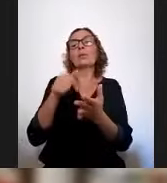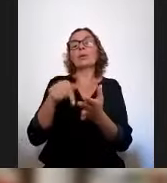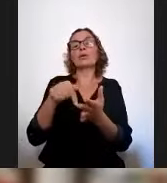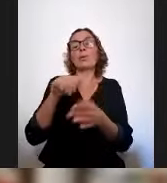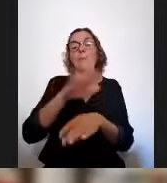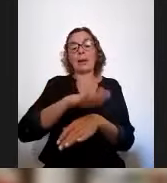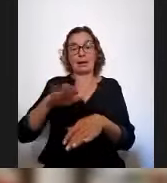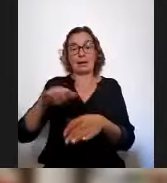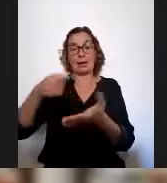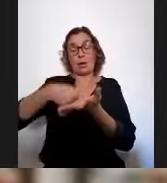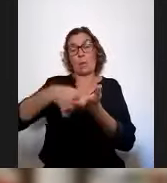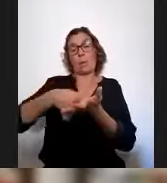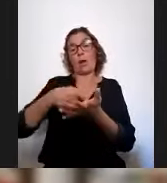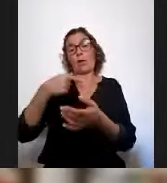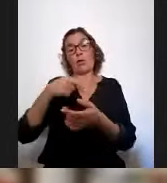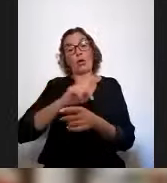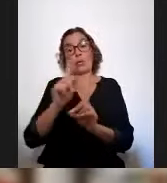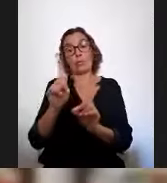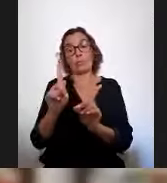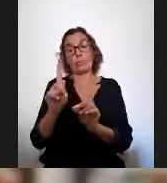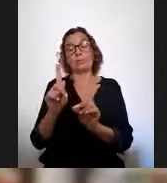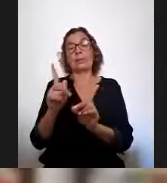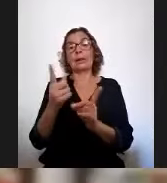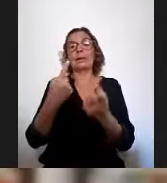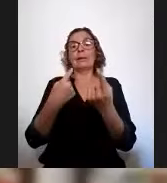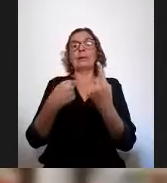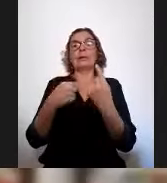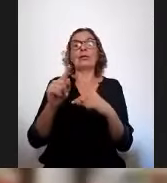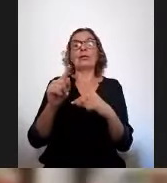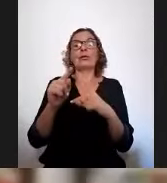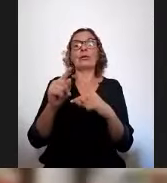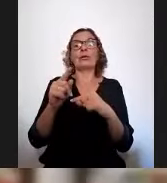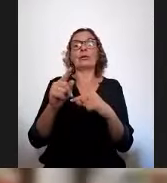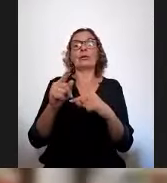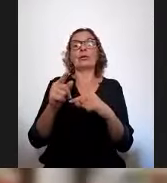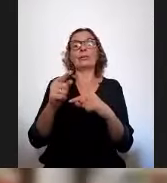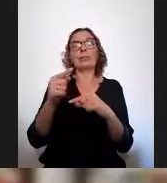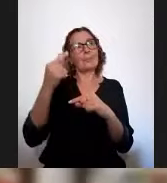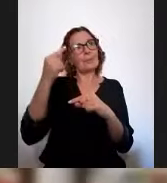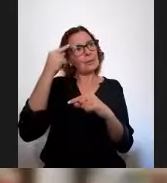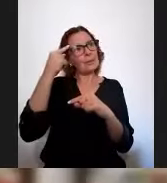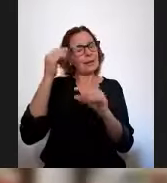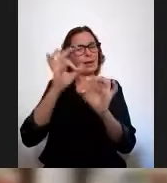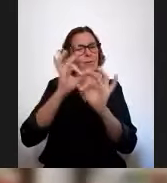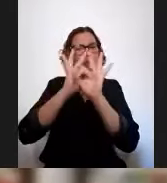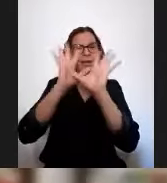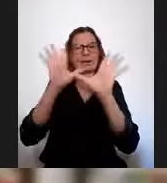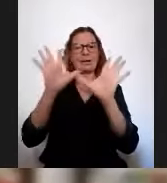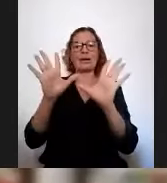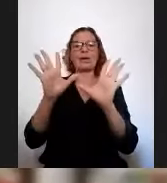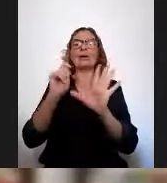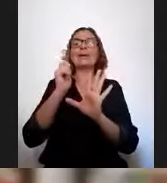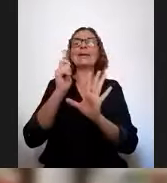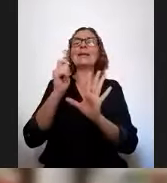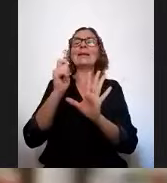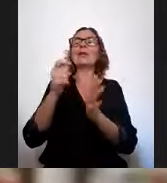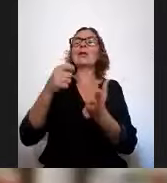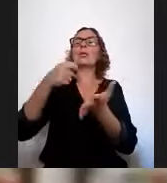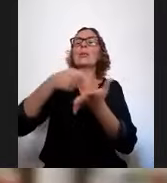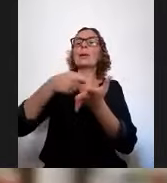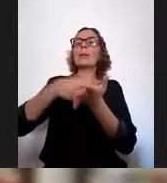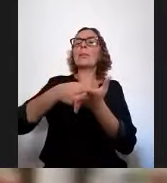niño o no lo van a comprar. Entonces, tenemos que tener bien claro quién va a ser el cliente, quién va a